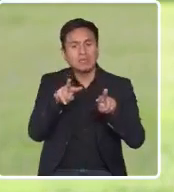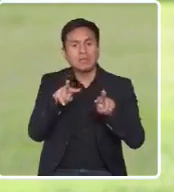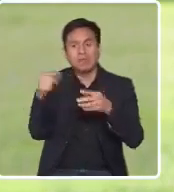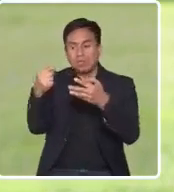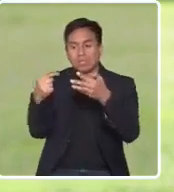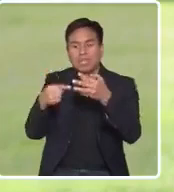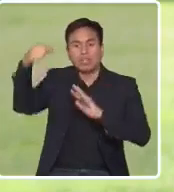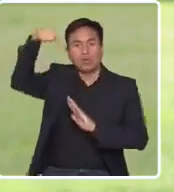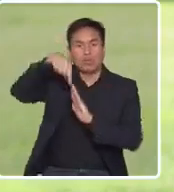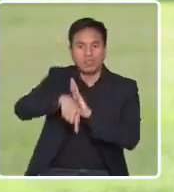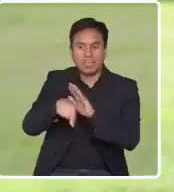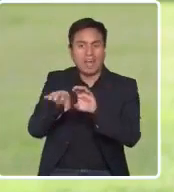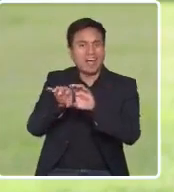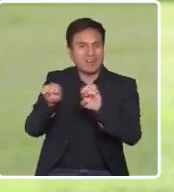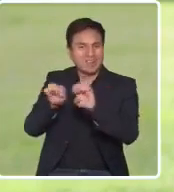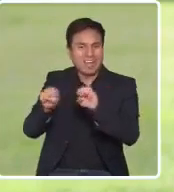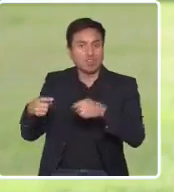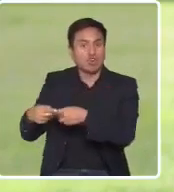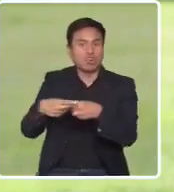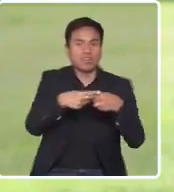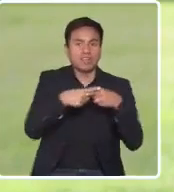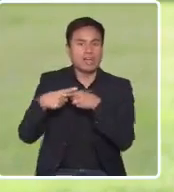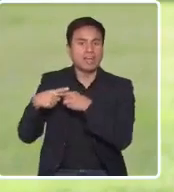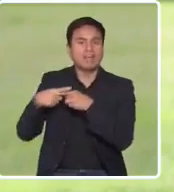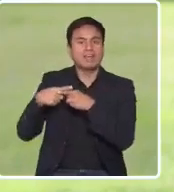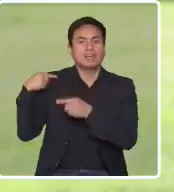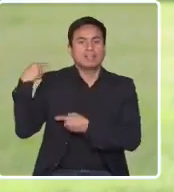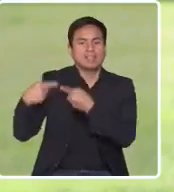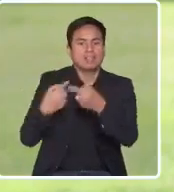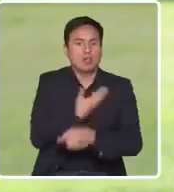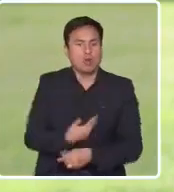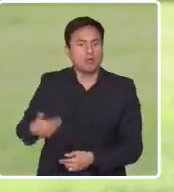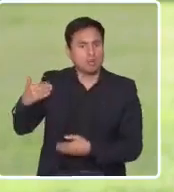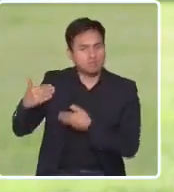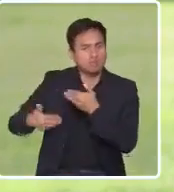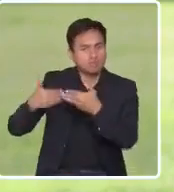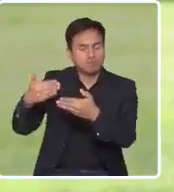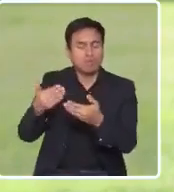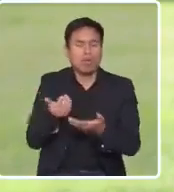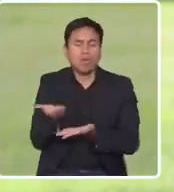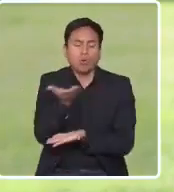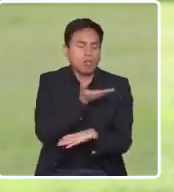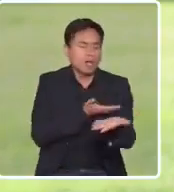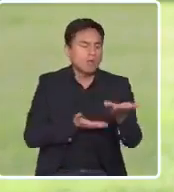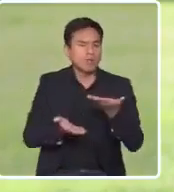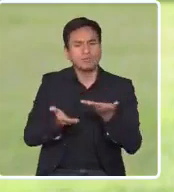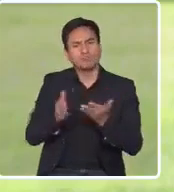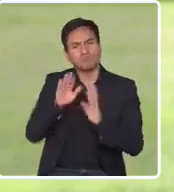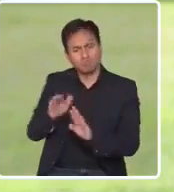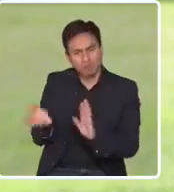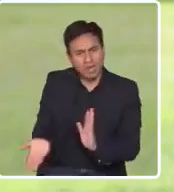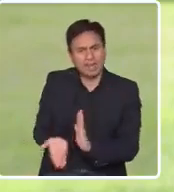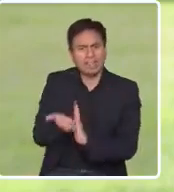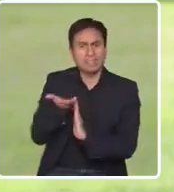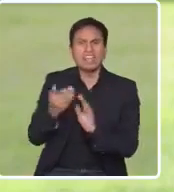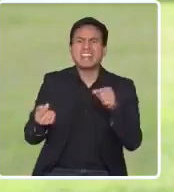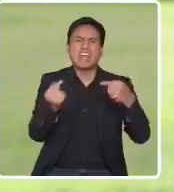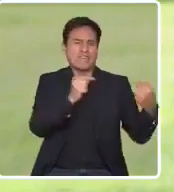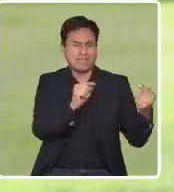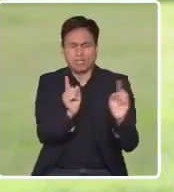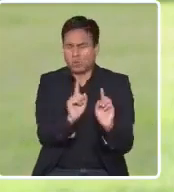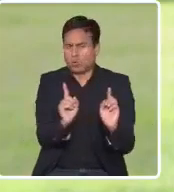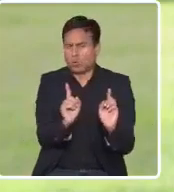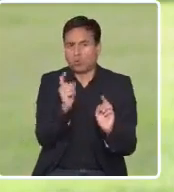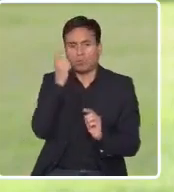líneas gruesas que hayamos acordado como sociedad, que trasciendan a los gobiernos y que colaboremos para sacarlas adelante. No sin debate, si nadie